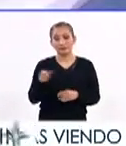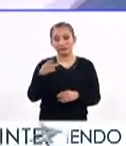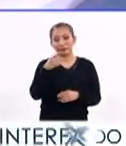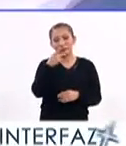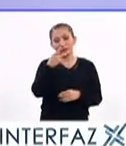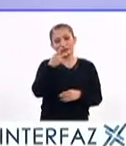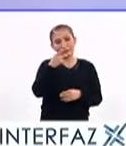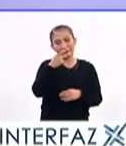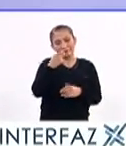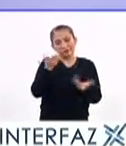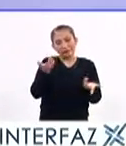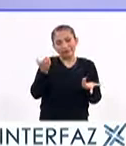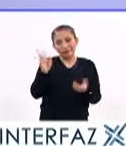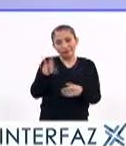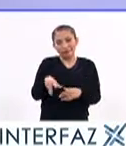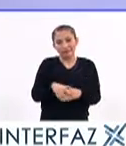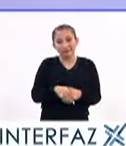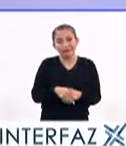de los